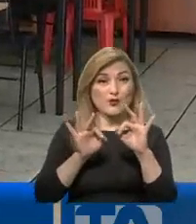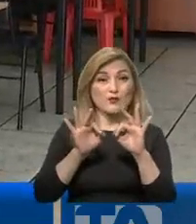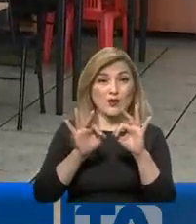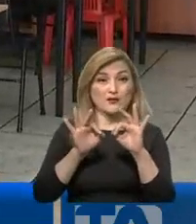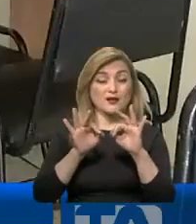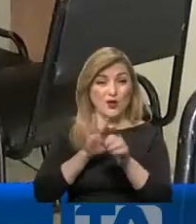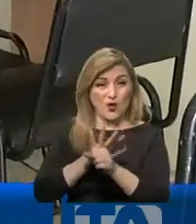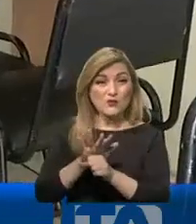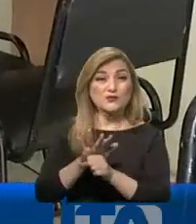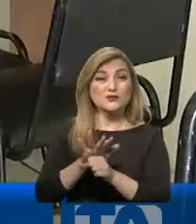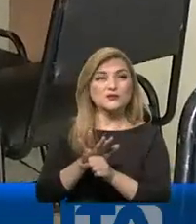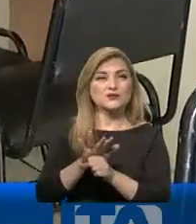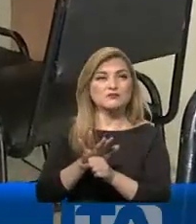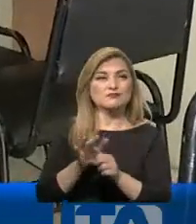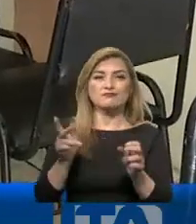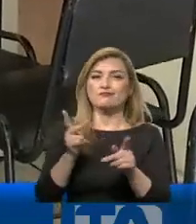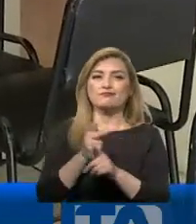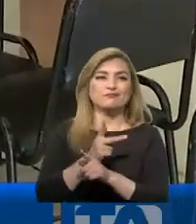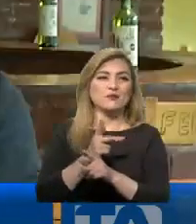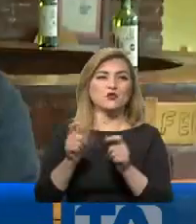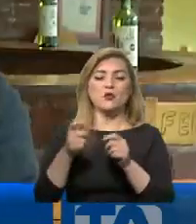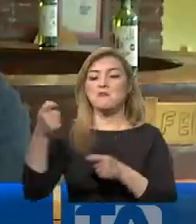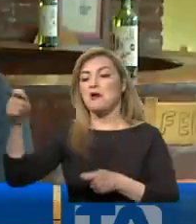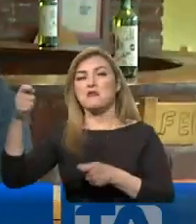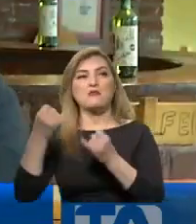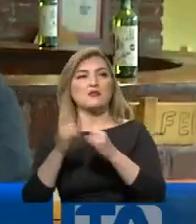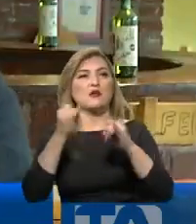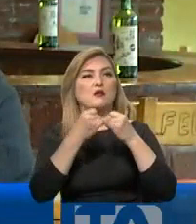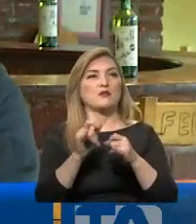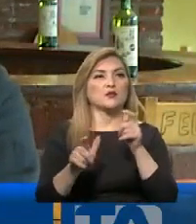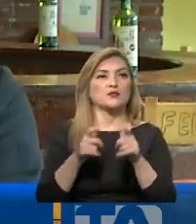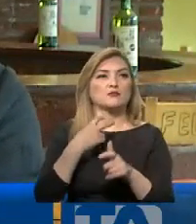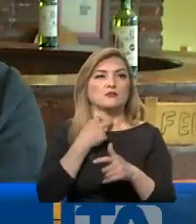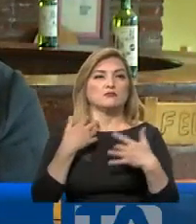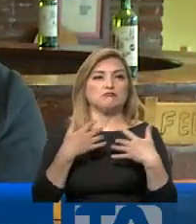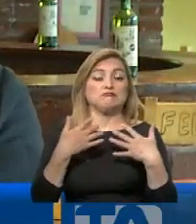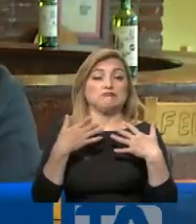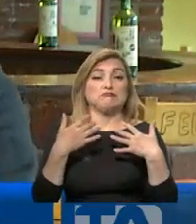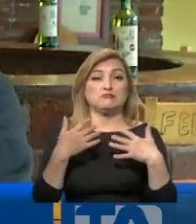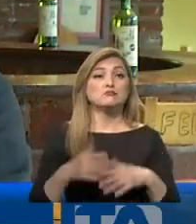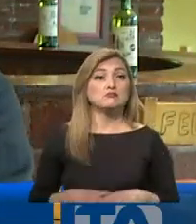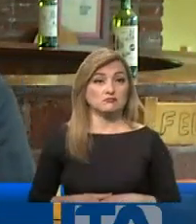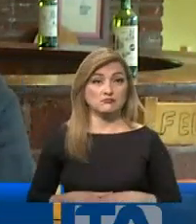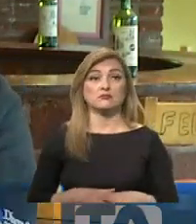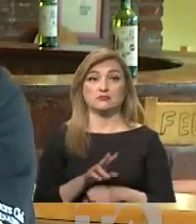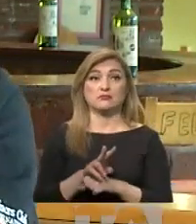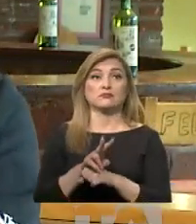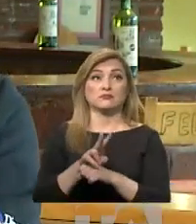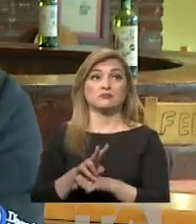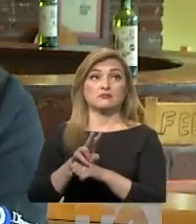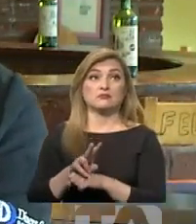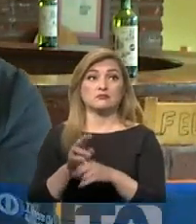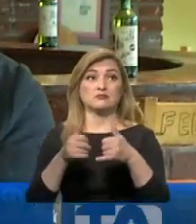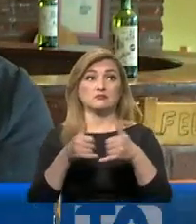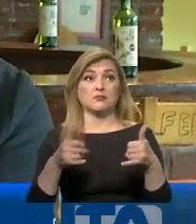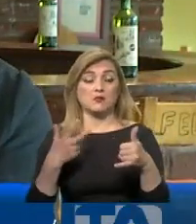de COVID-19 solo incrementan la informalidad. La gente se encuentra muy nerviosa, incluso por las inspecciones que a los sectores formales sí